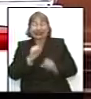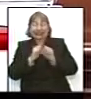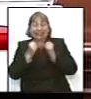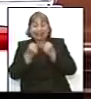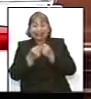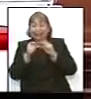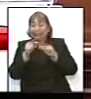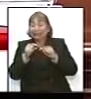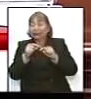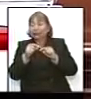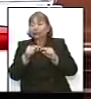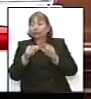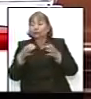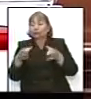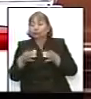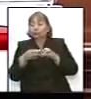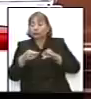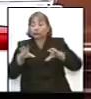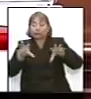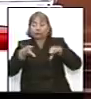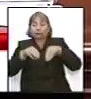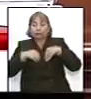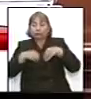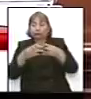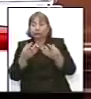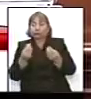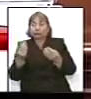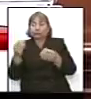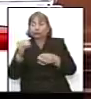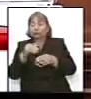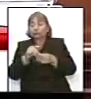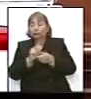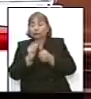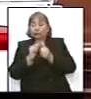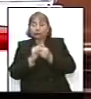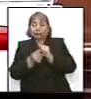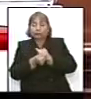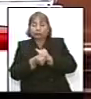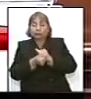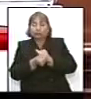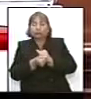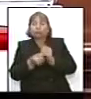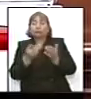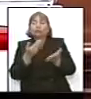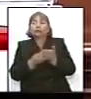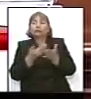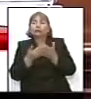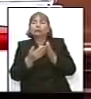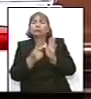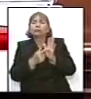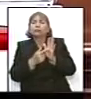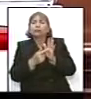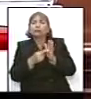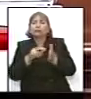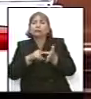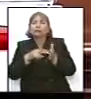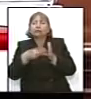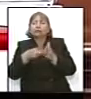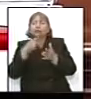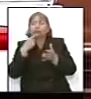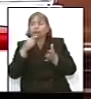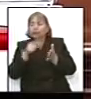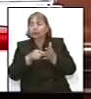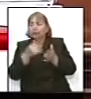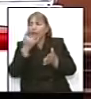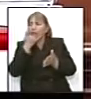del Congreso, este dictamen fue aprobado por mayoría, con modificaciones. No obstante, en el texto de una de esas modificaciones se incurrió en un